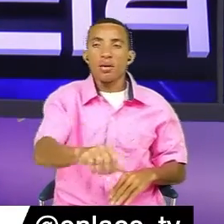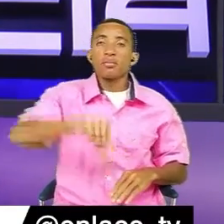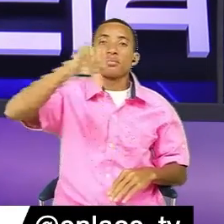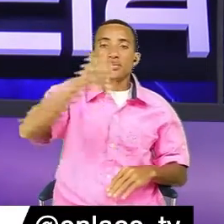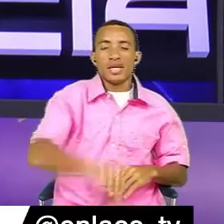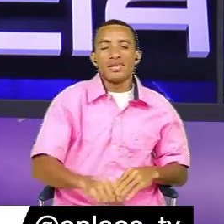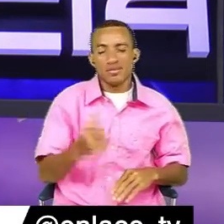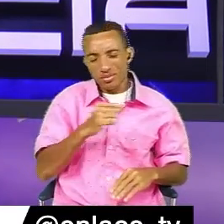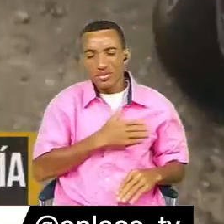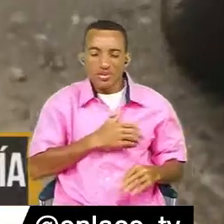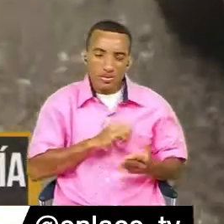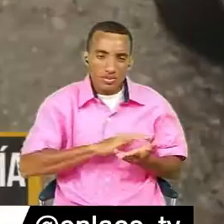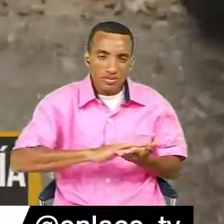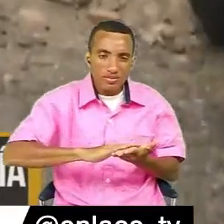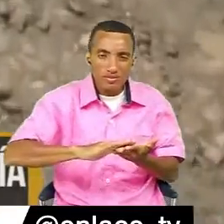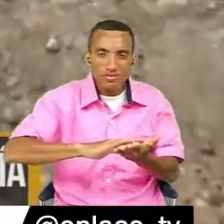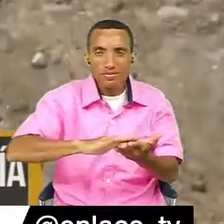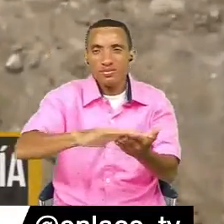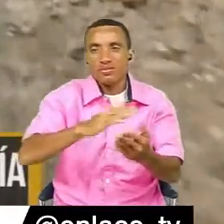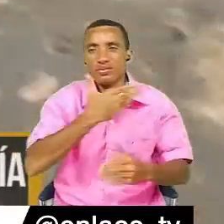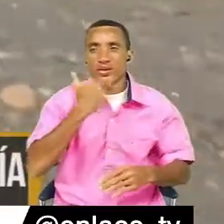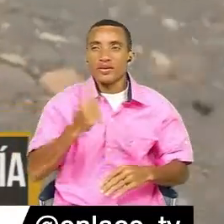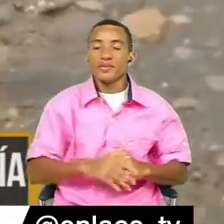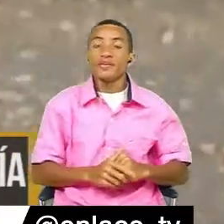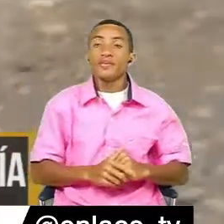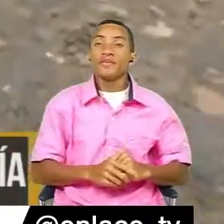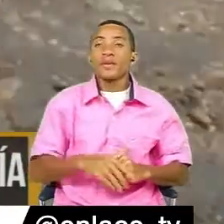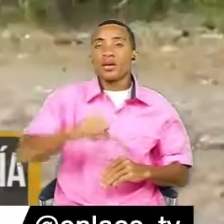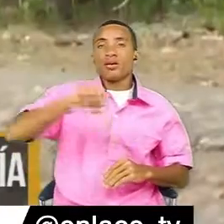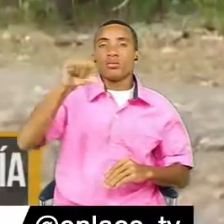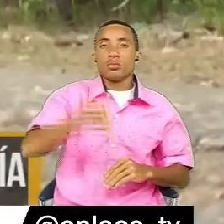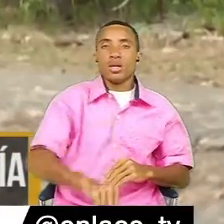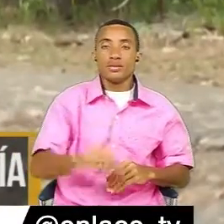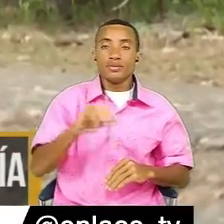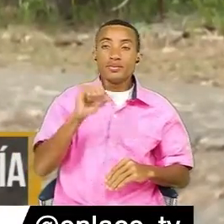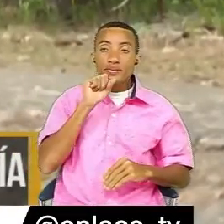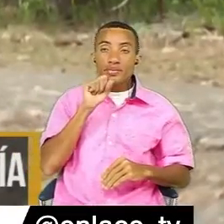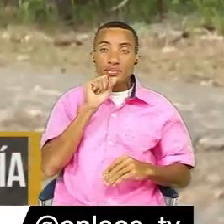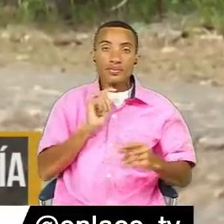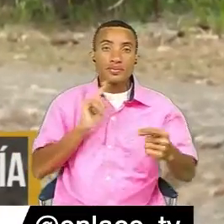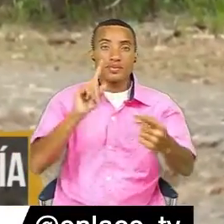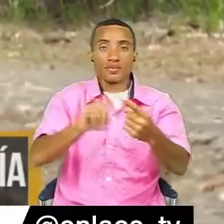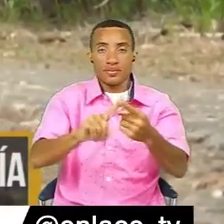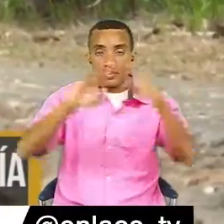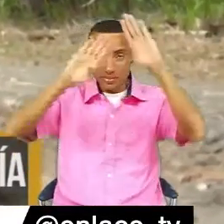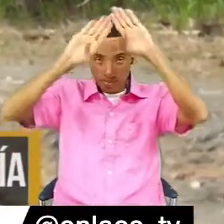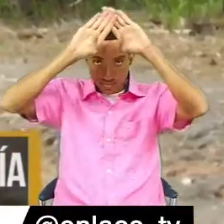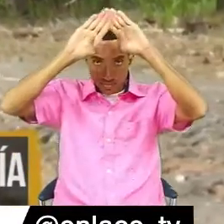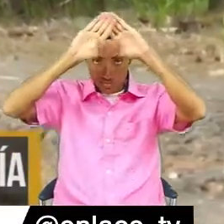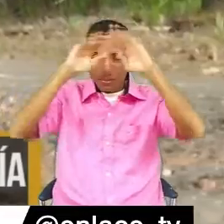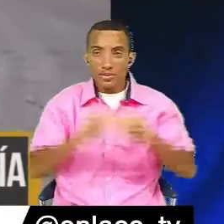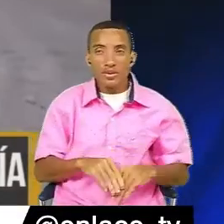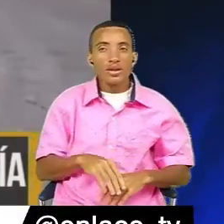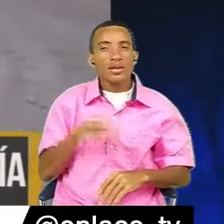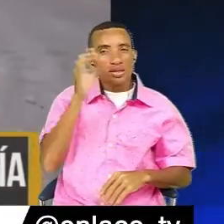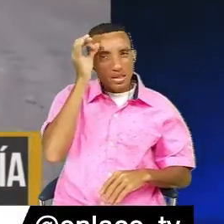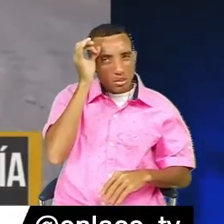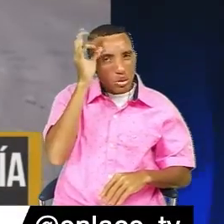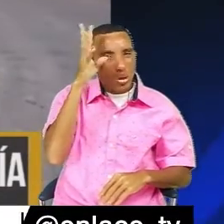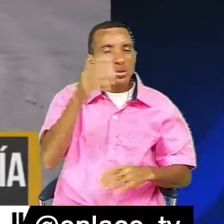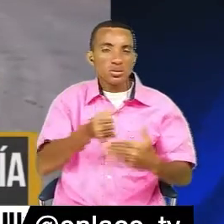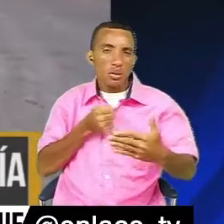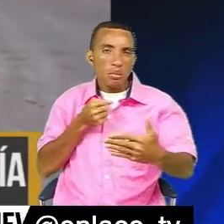carreteable. El mal estado de la vía que desde Barranca Bermeja comunica con el corregimiento del centro podría ser la causa probable del